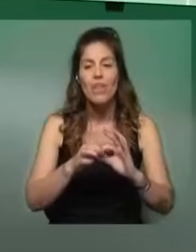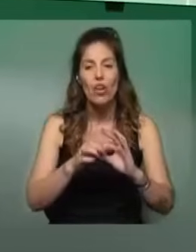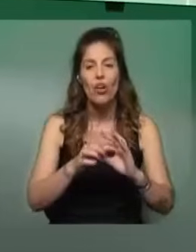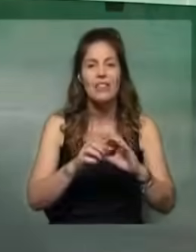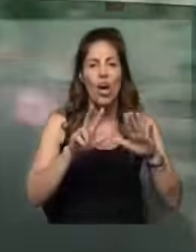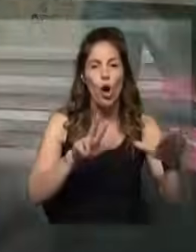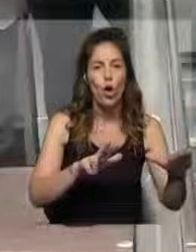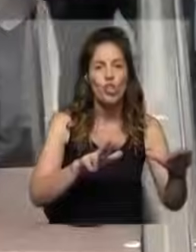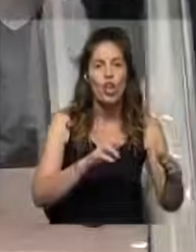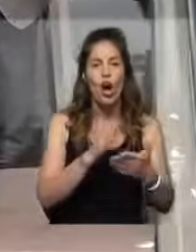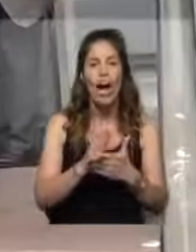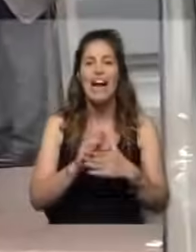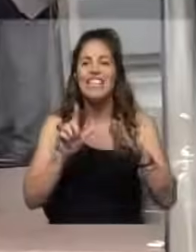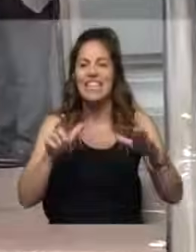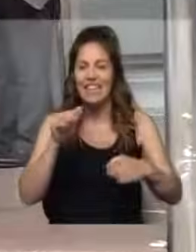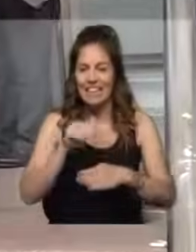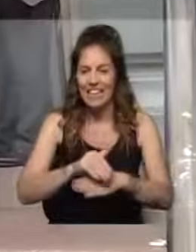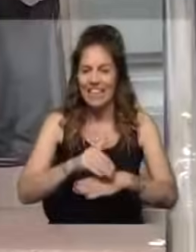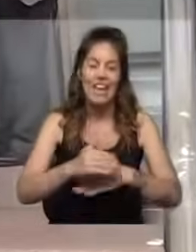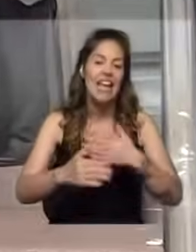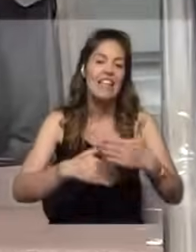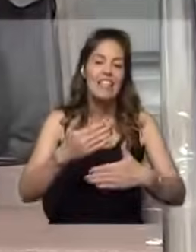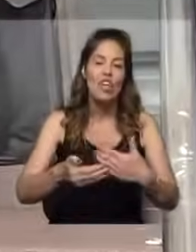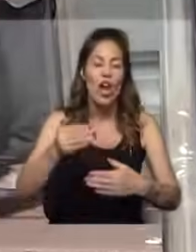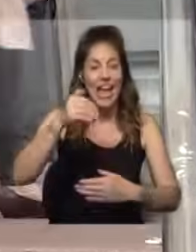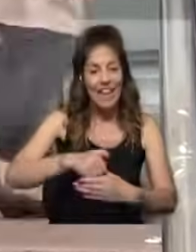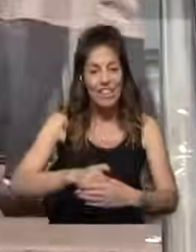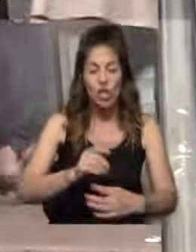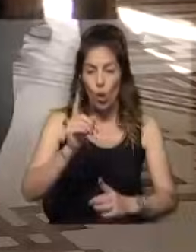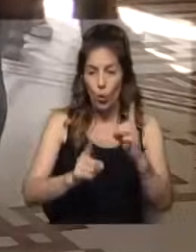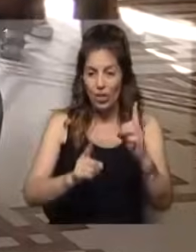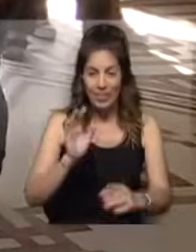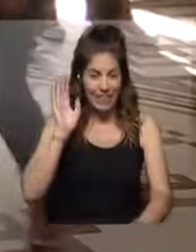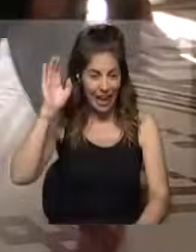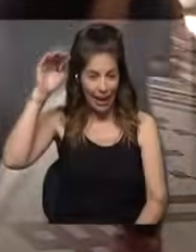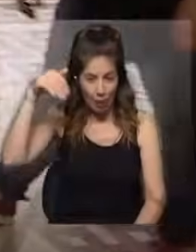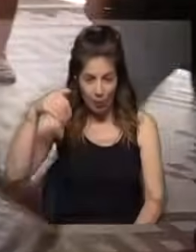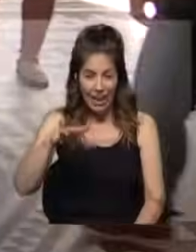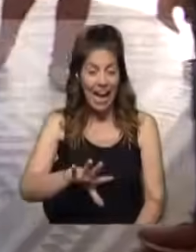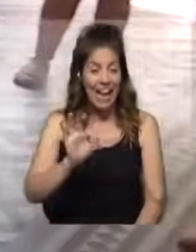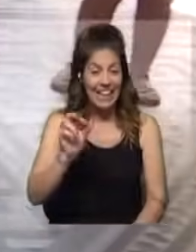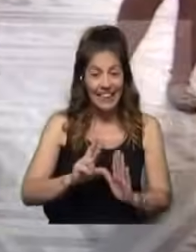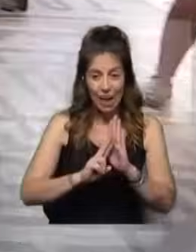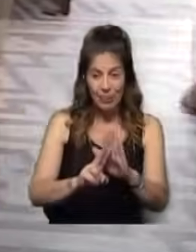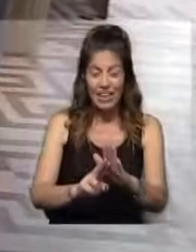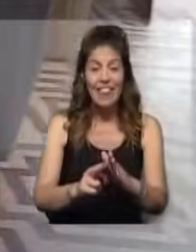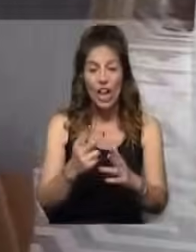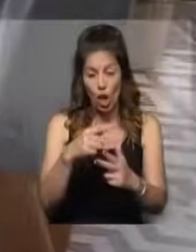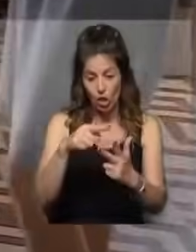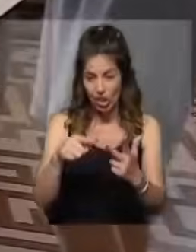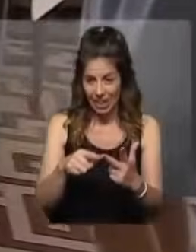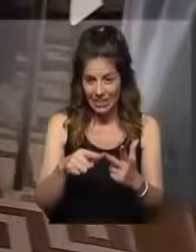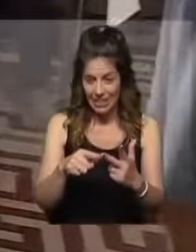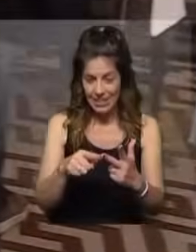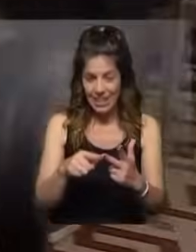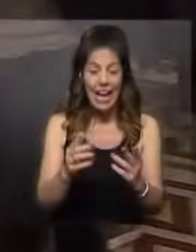8 y las 19 horas se desarrollarán las elecciones de la Universidad de la república se van a elegir representantes de los tres órdenes Es decir